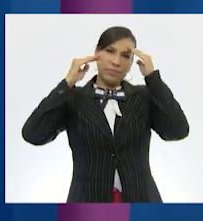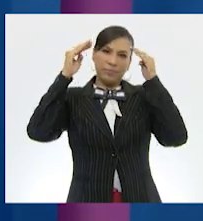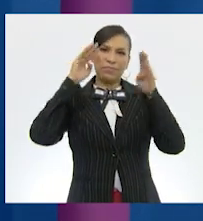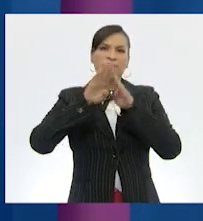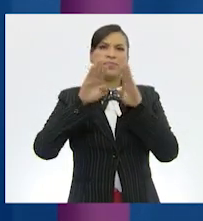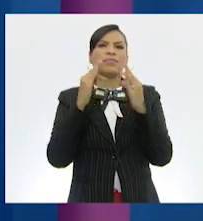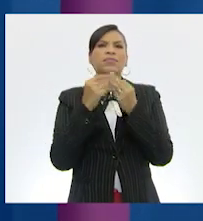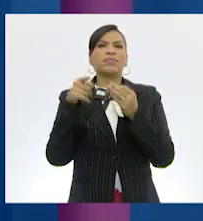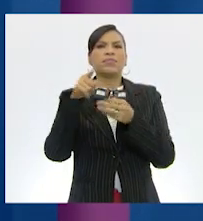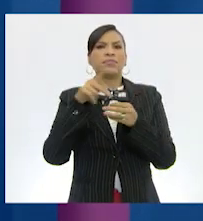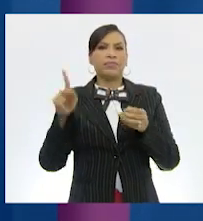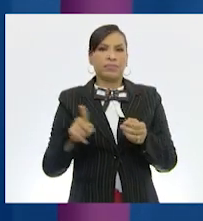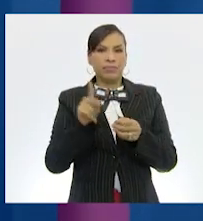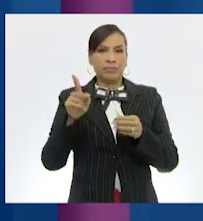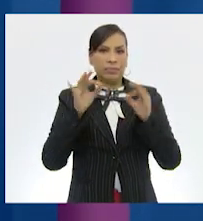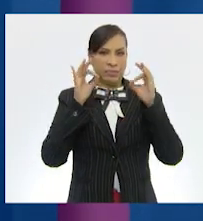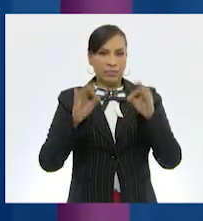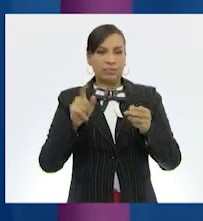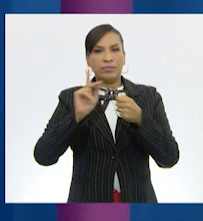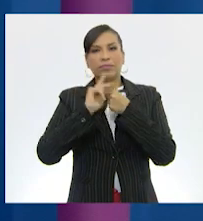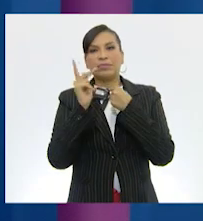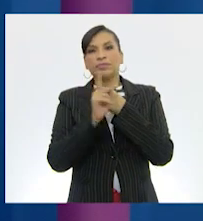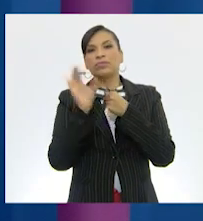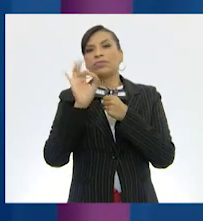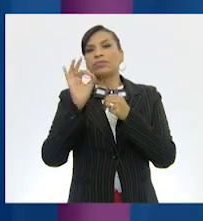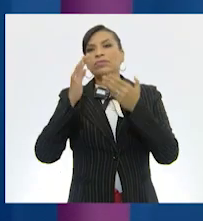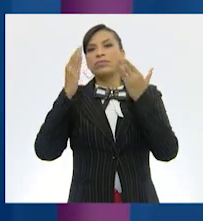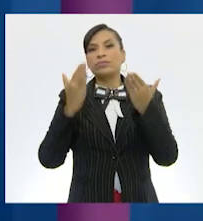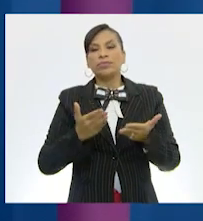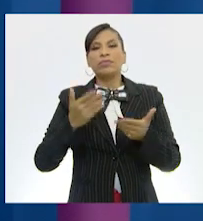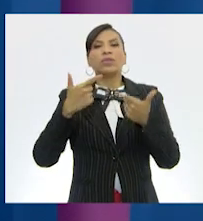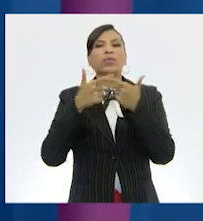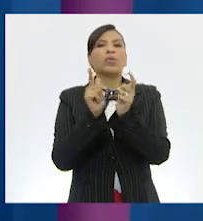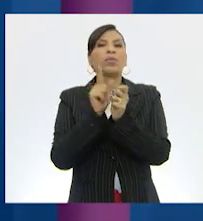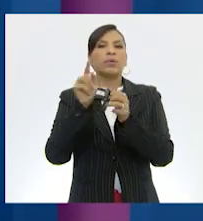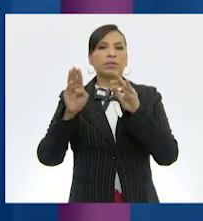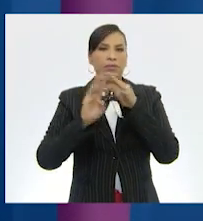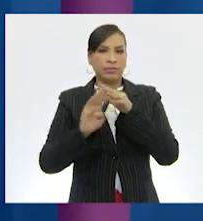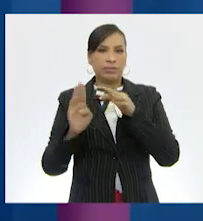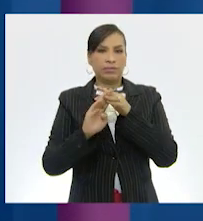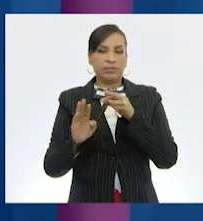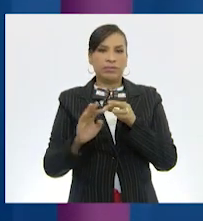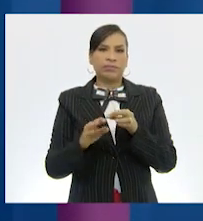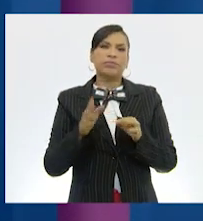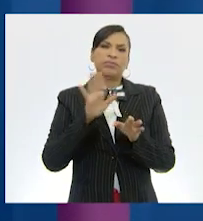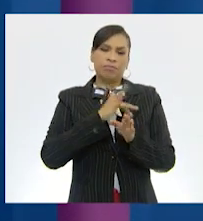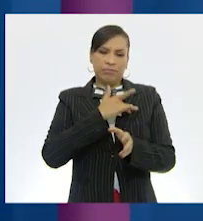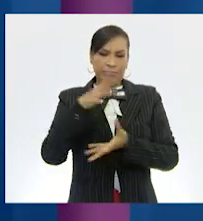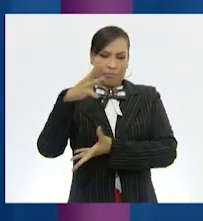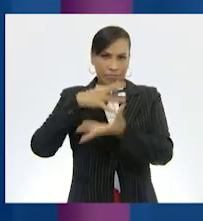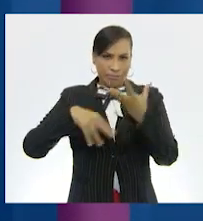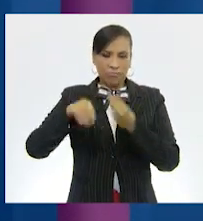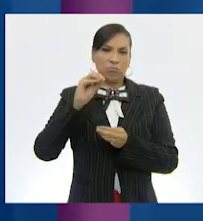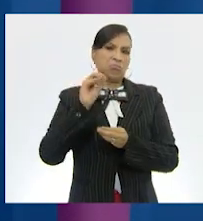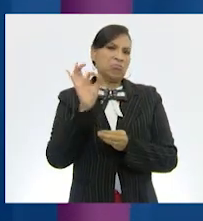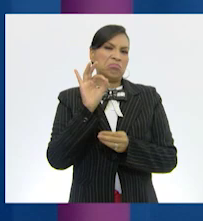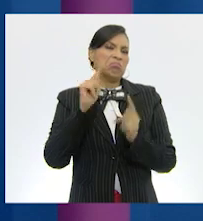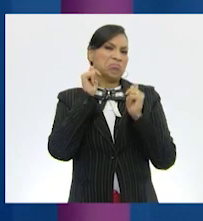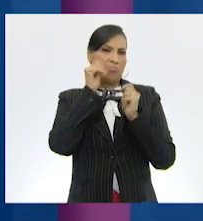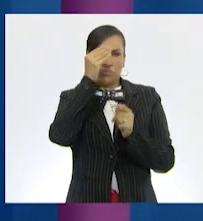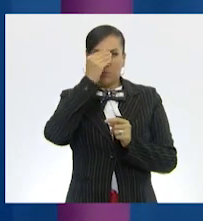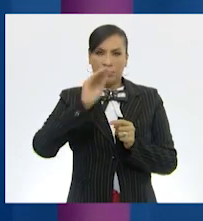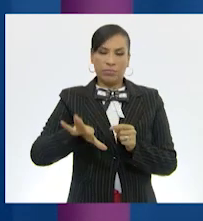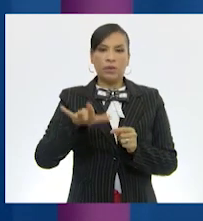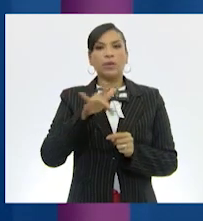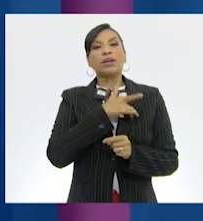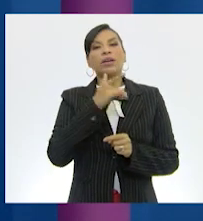comporta la población originaria de un país ante la llegada de grupos migrantes, con empatía o sin ella. Y pienso cómo me